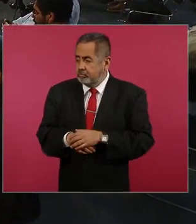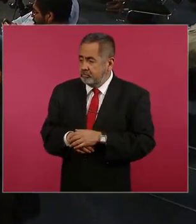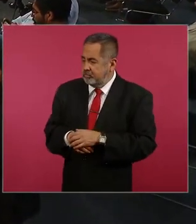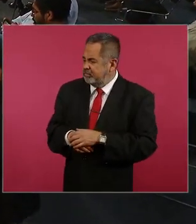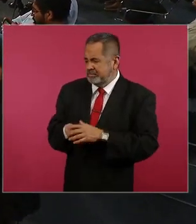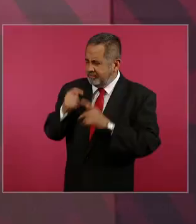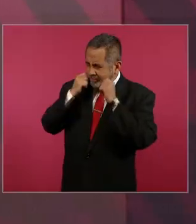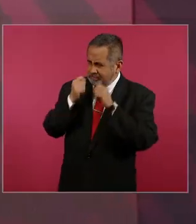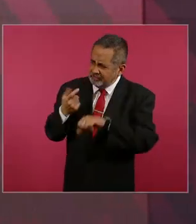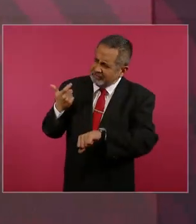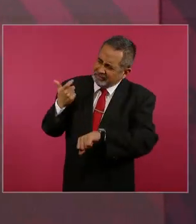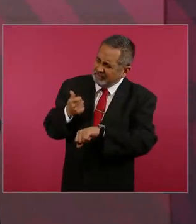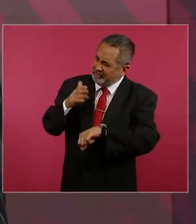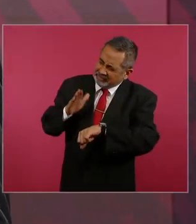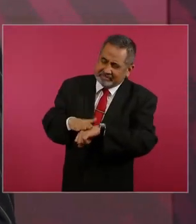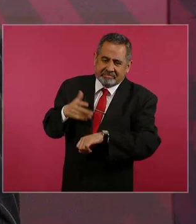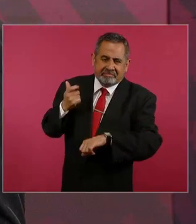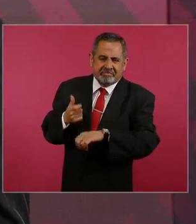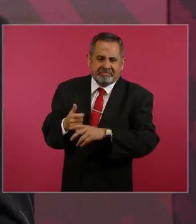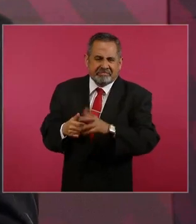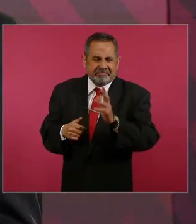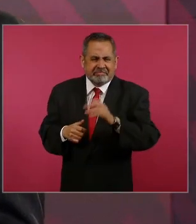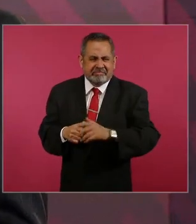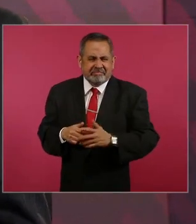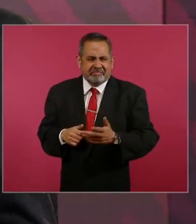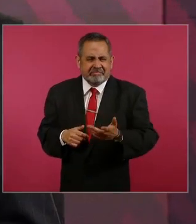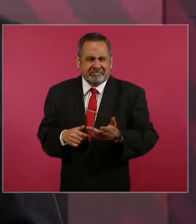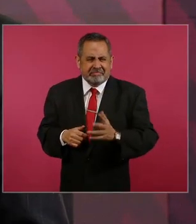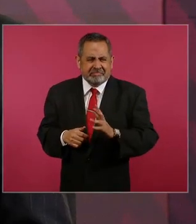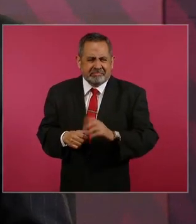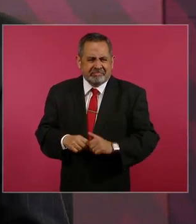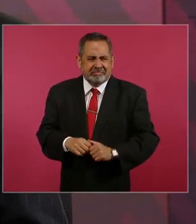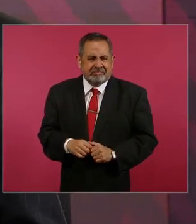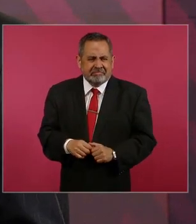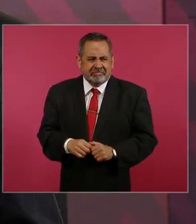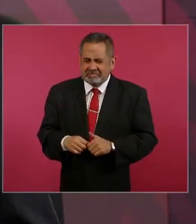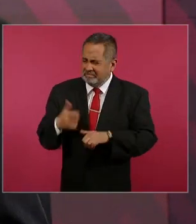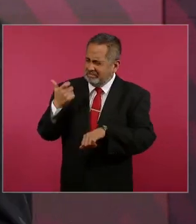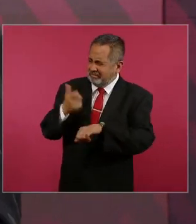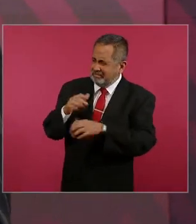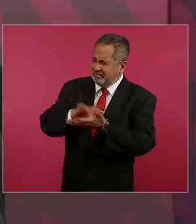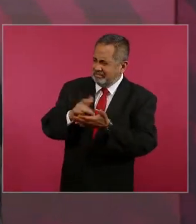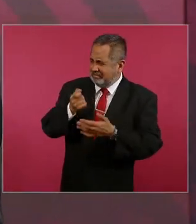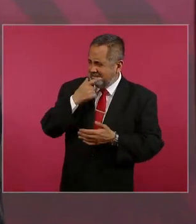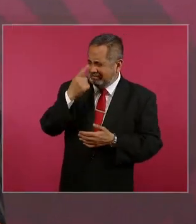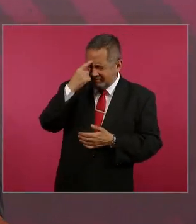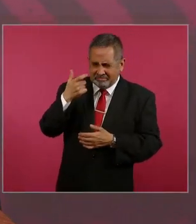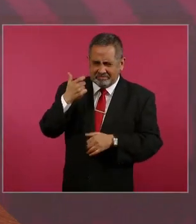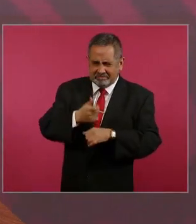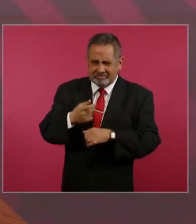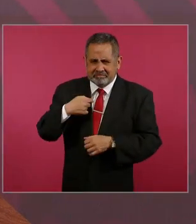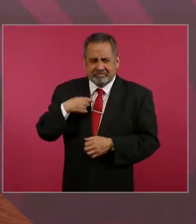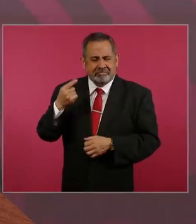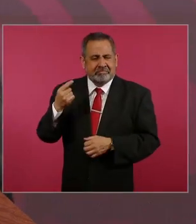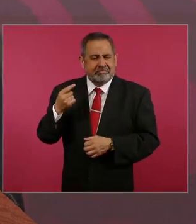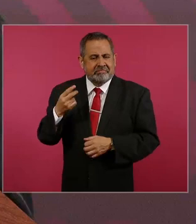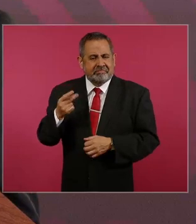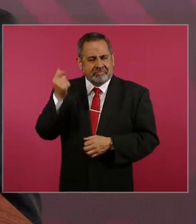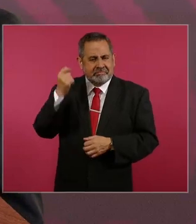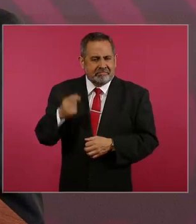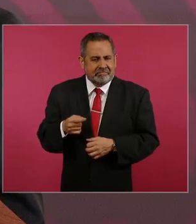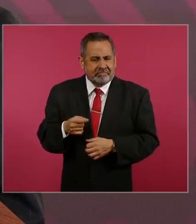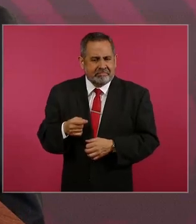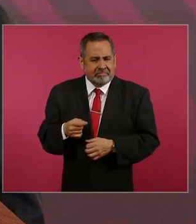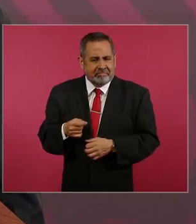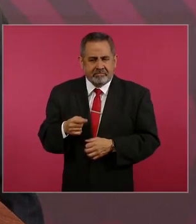dosis no sé a qué medicamento para que yo